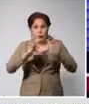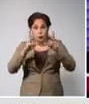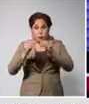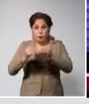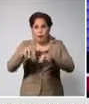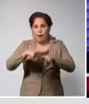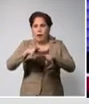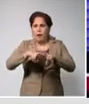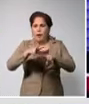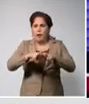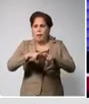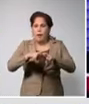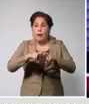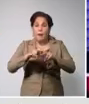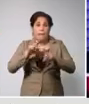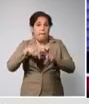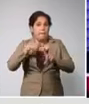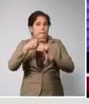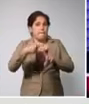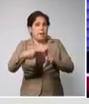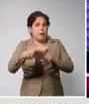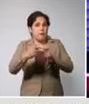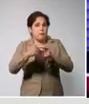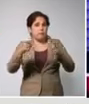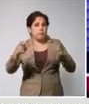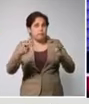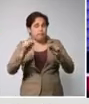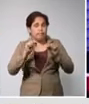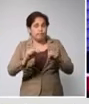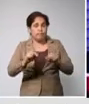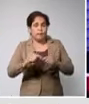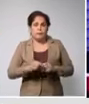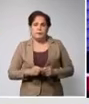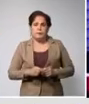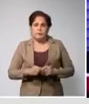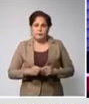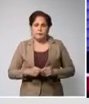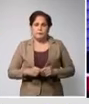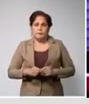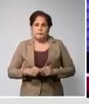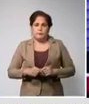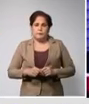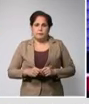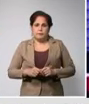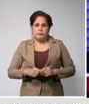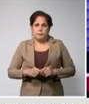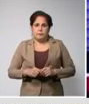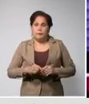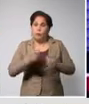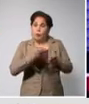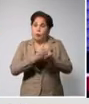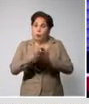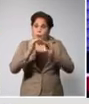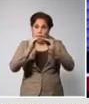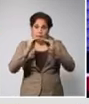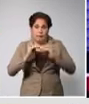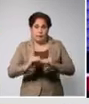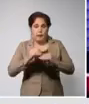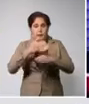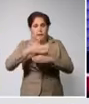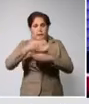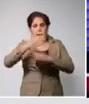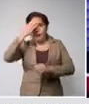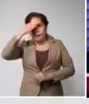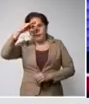más de la mitad de los casos positivos, de los casos confirmados al cierre del día de ayer, seguido por las provincias de Santiago de